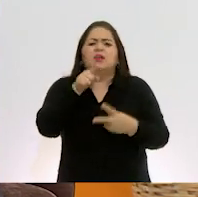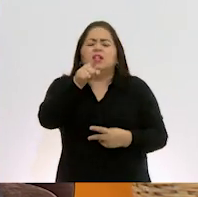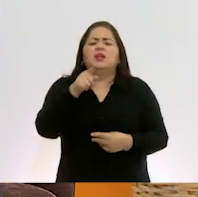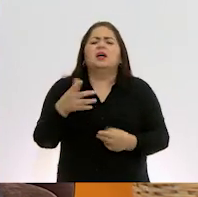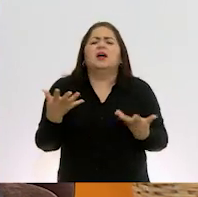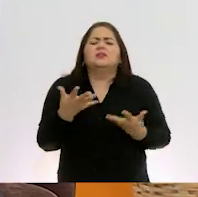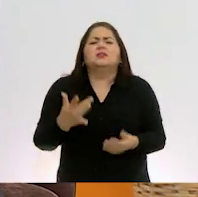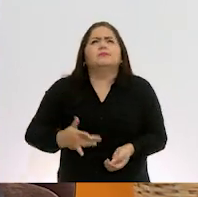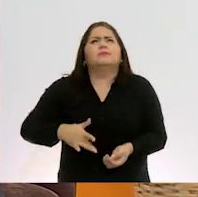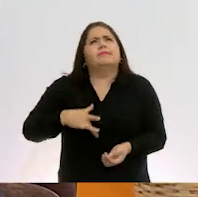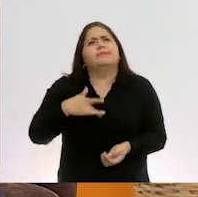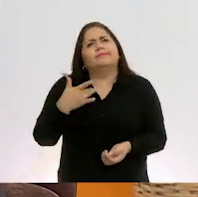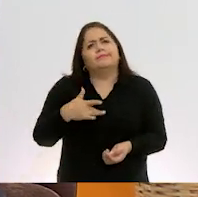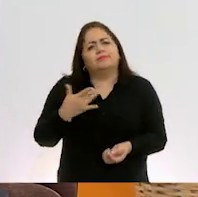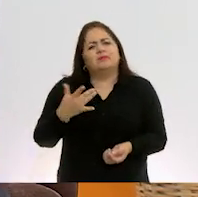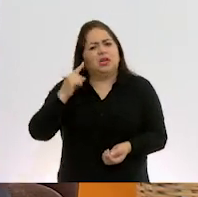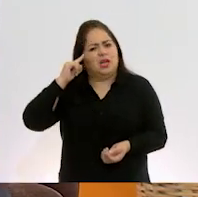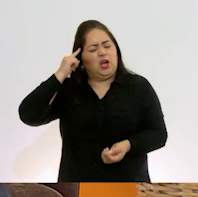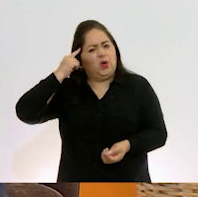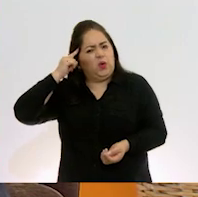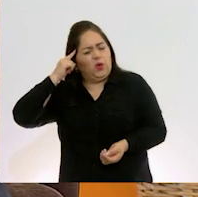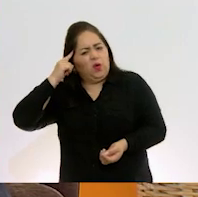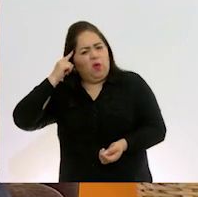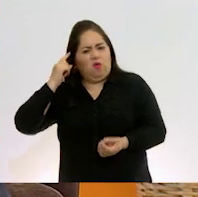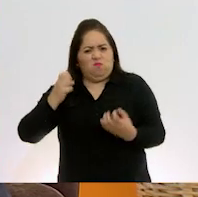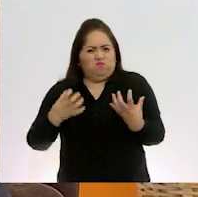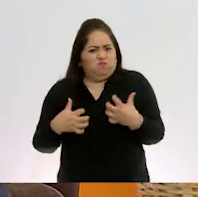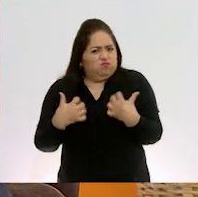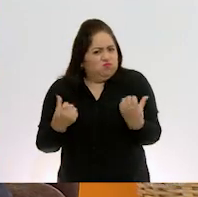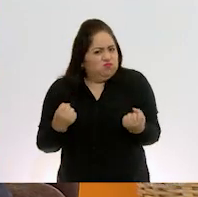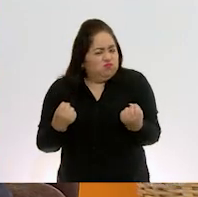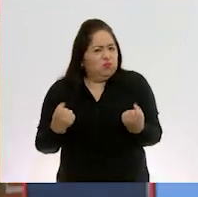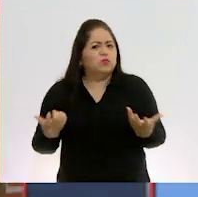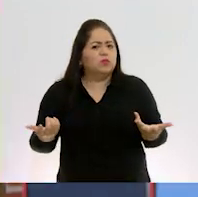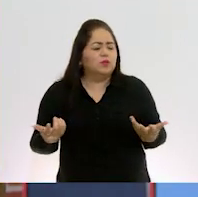hace sentir enojado, furioso?